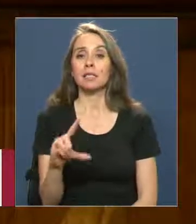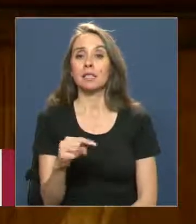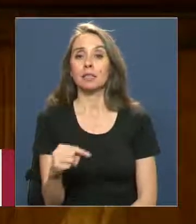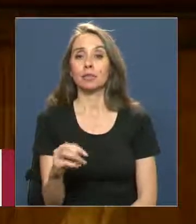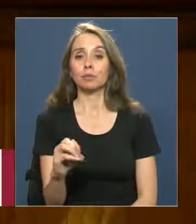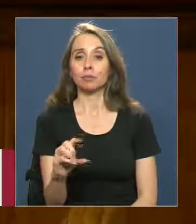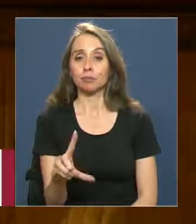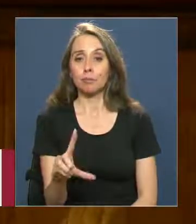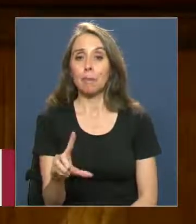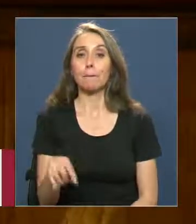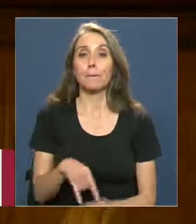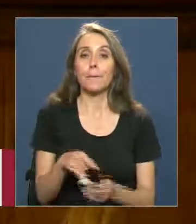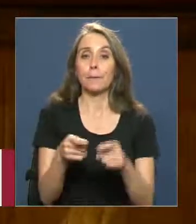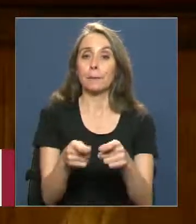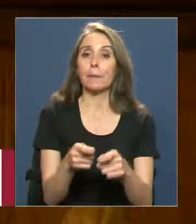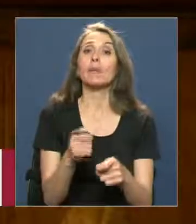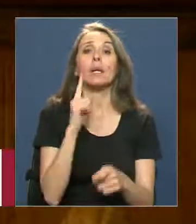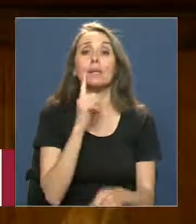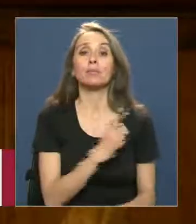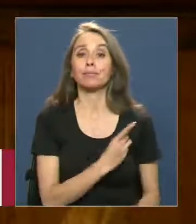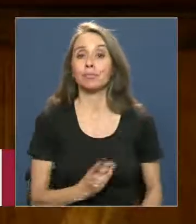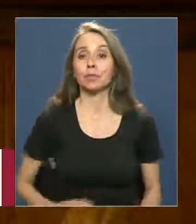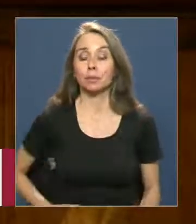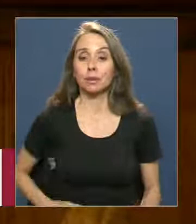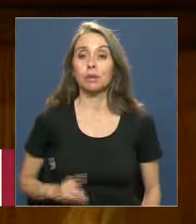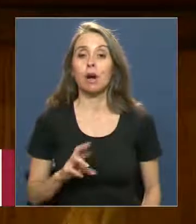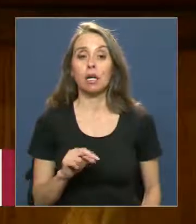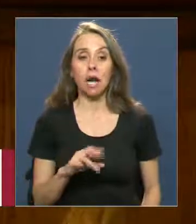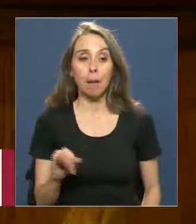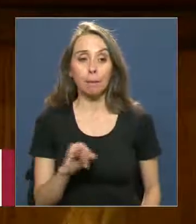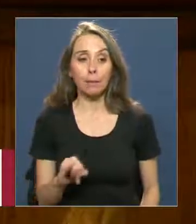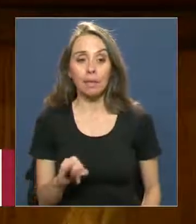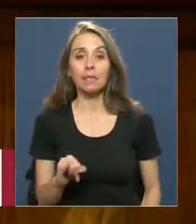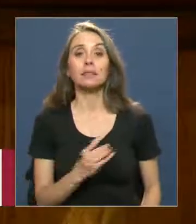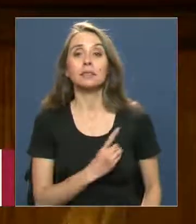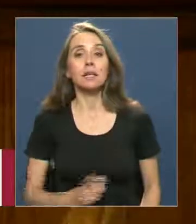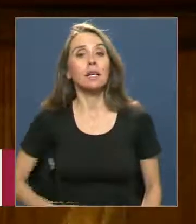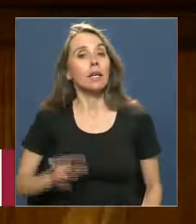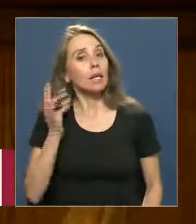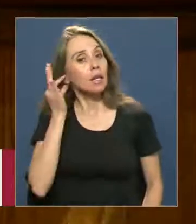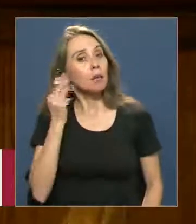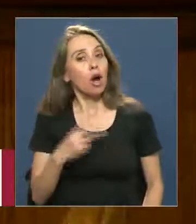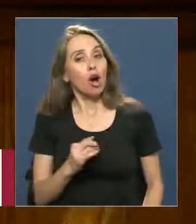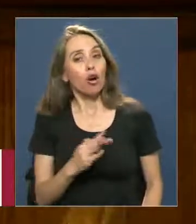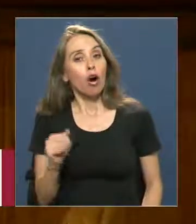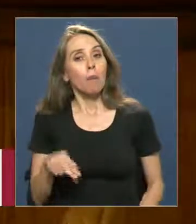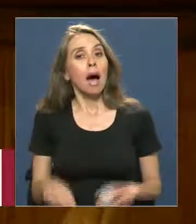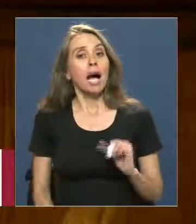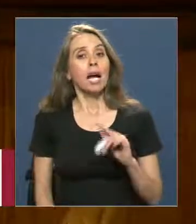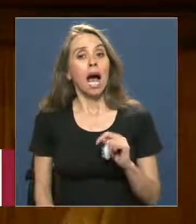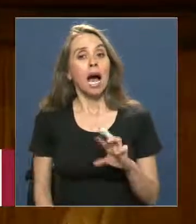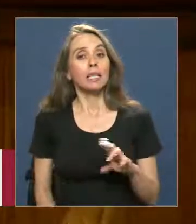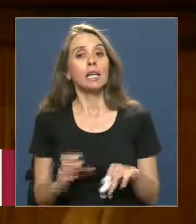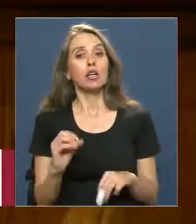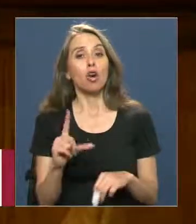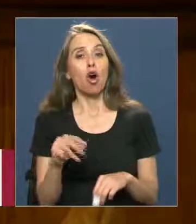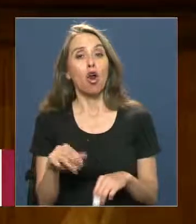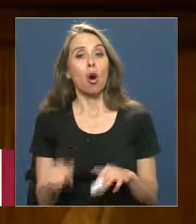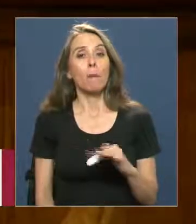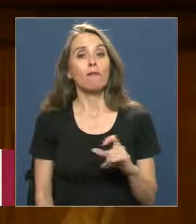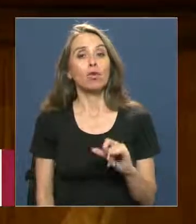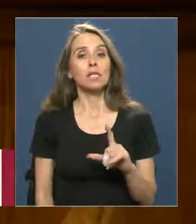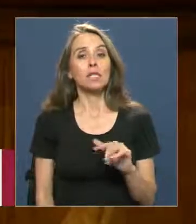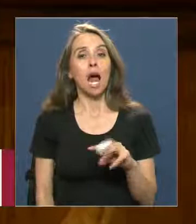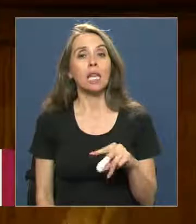13.307-07 iniciado en moción por los diputados Guillermo Ramírez, de la diputada María José Hoffman, los diputados Álvarez Carter, Juan Antonio Coloma, Juan